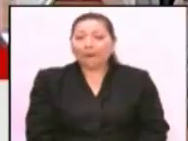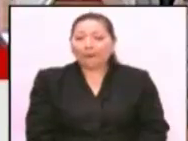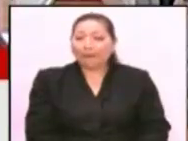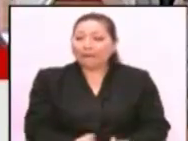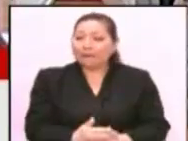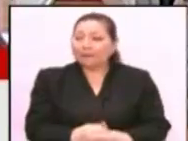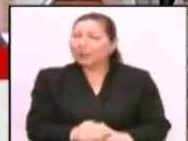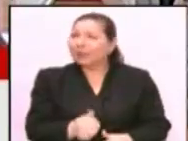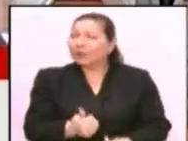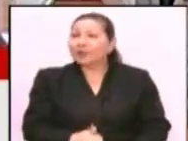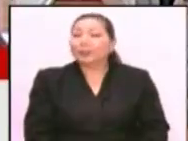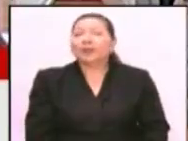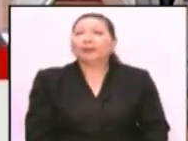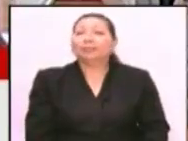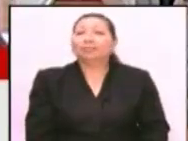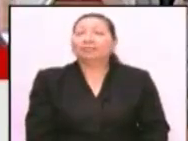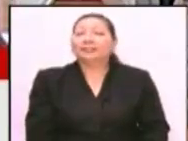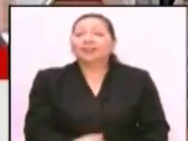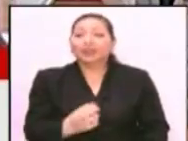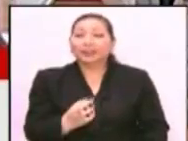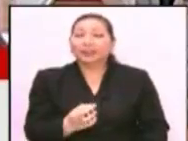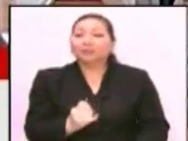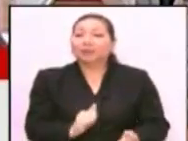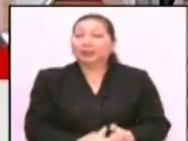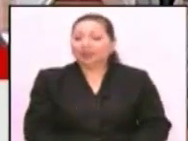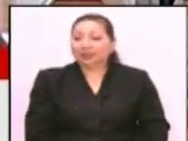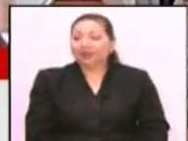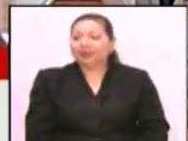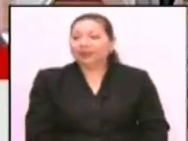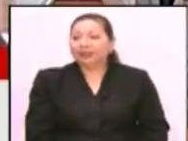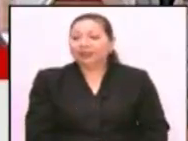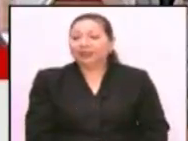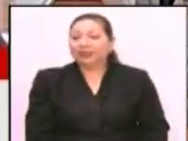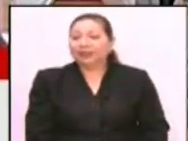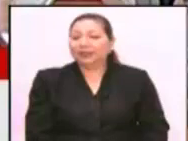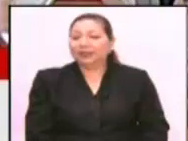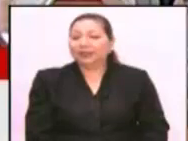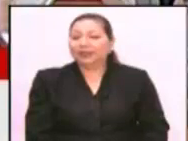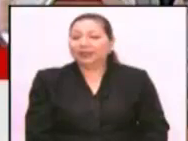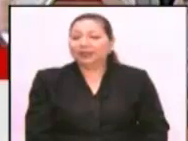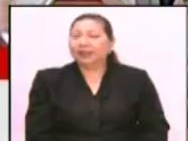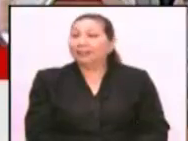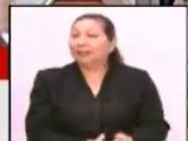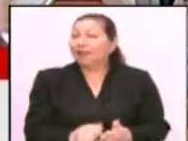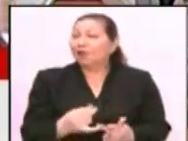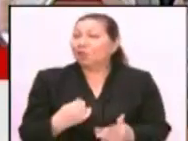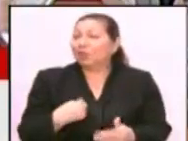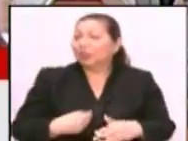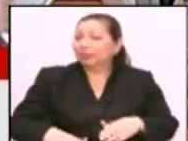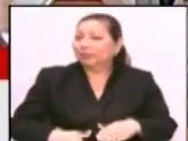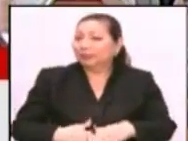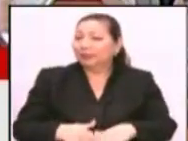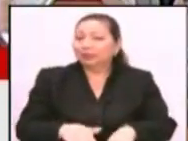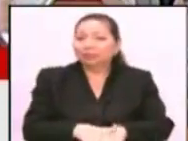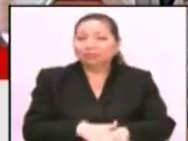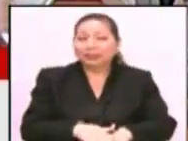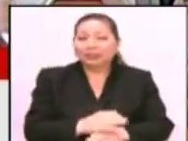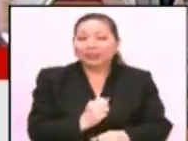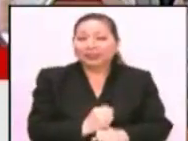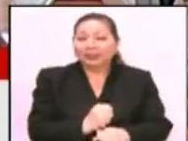entre otros. Pero, digamos, creemos, presidente, a través suyo, de que nuestros convenios y el plan de